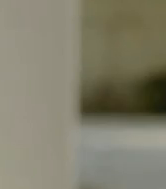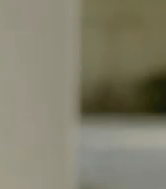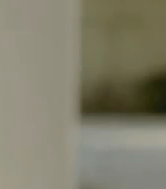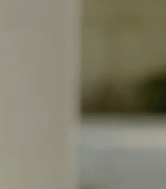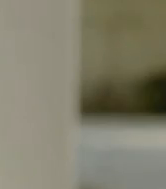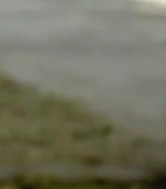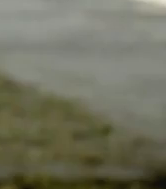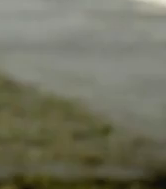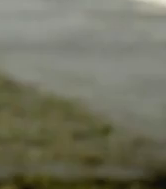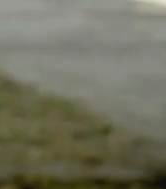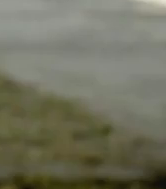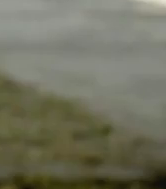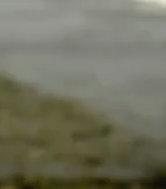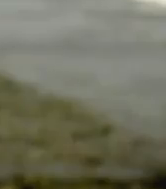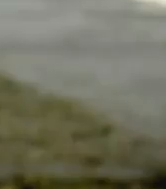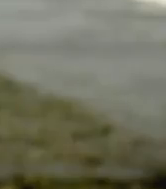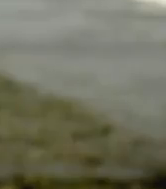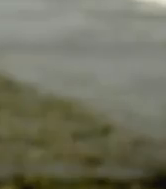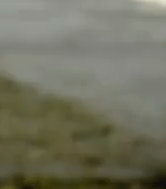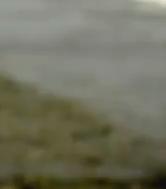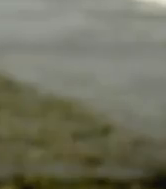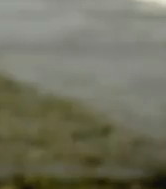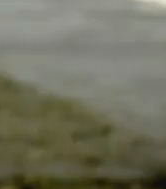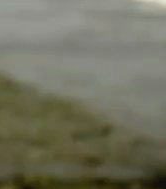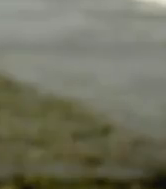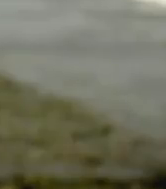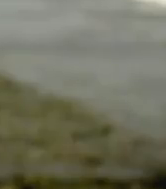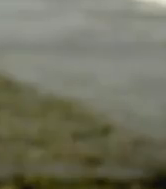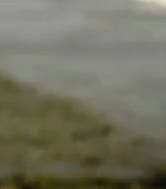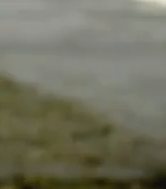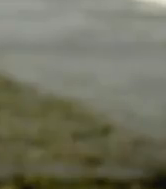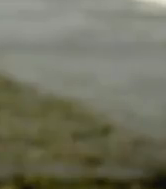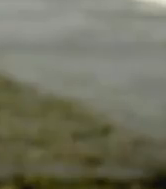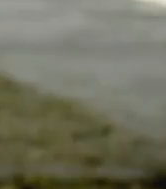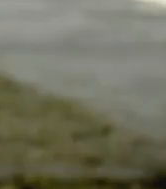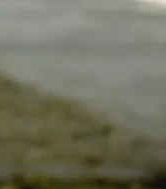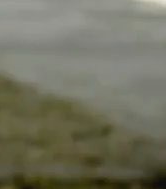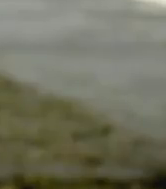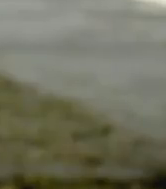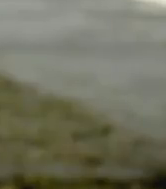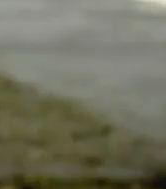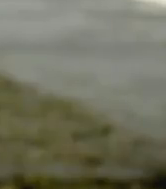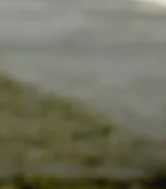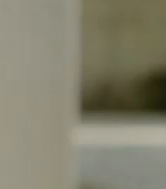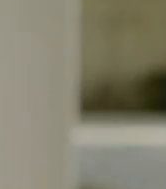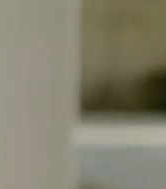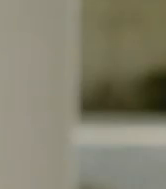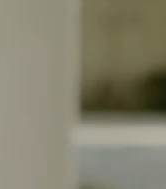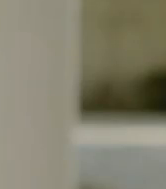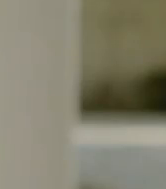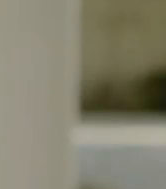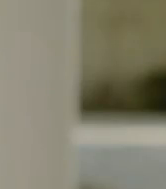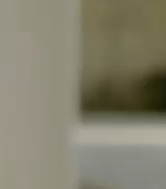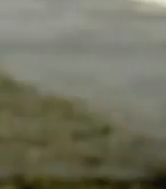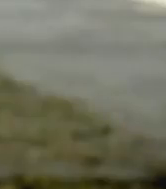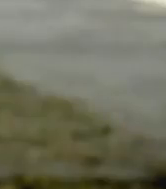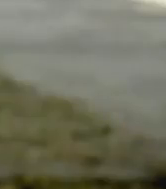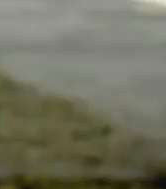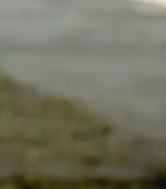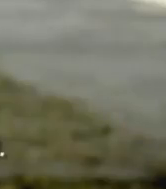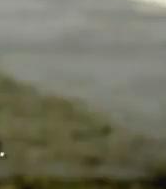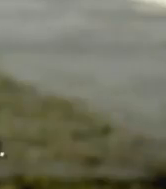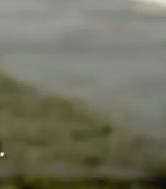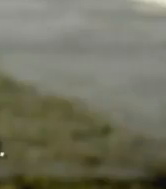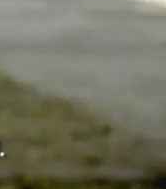reparación completa. Los chicos están muy contentos. Ellos mismos dicen, qué padre, la escuela está muy bonita. Qué bueno que mi escuela ha